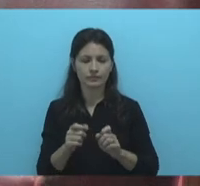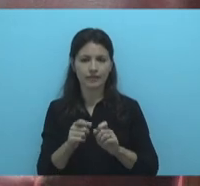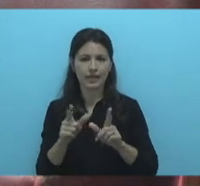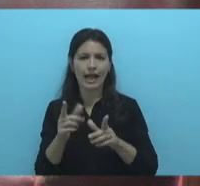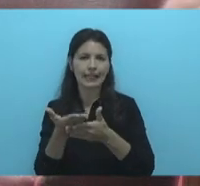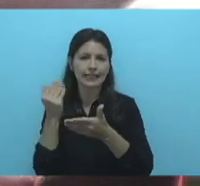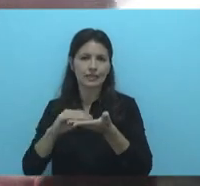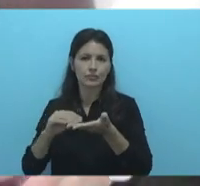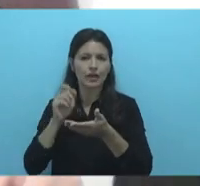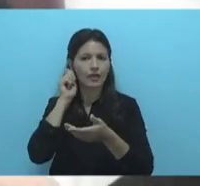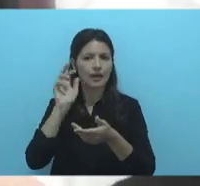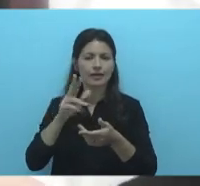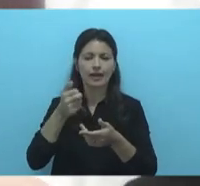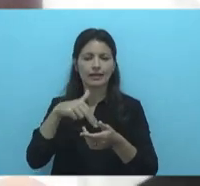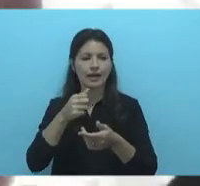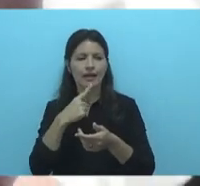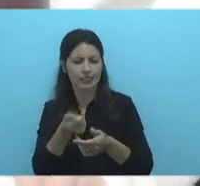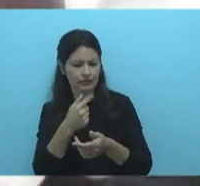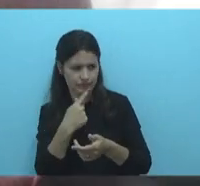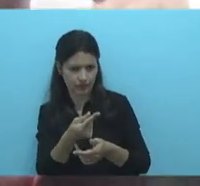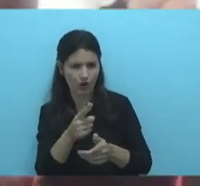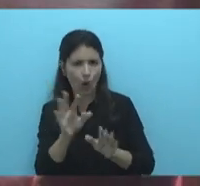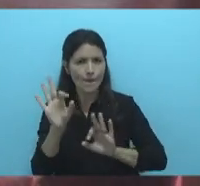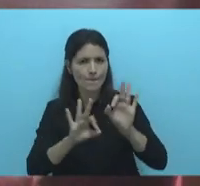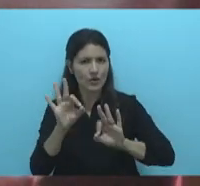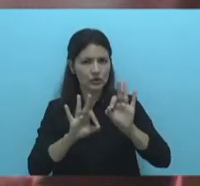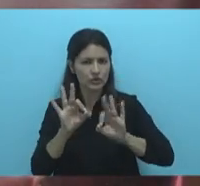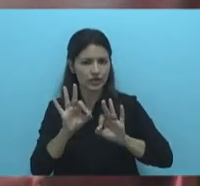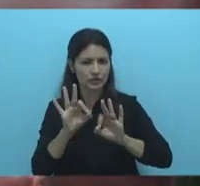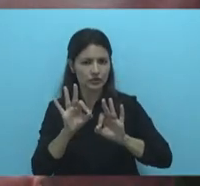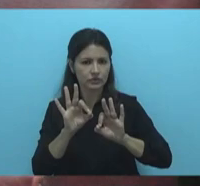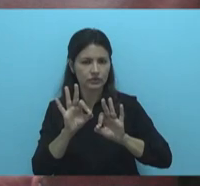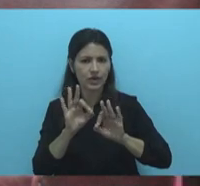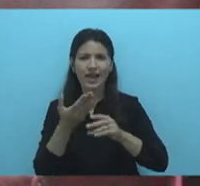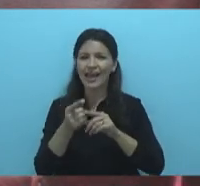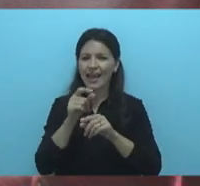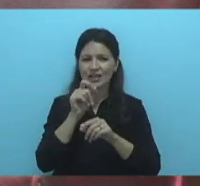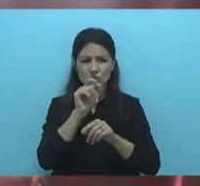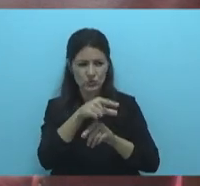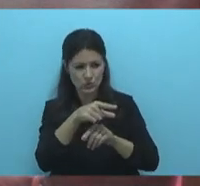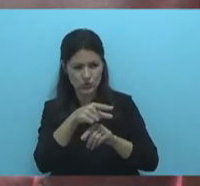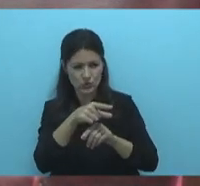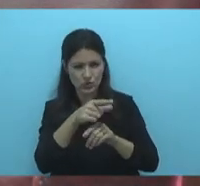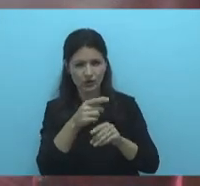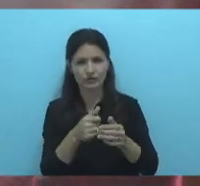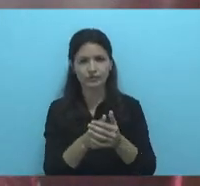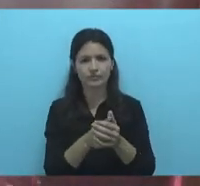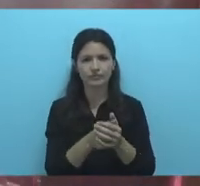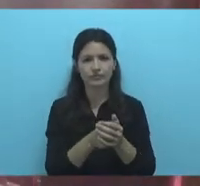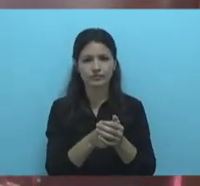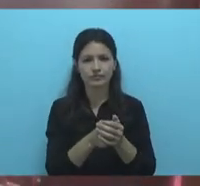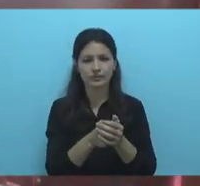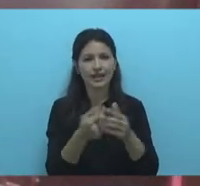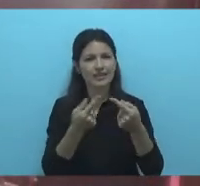referencia a la diputada Granata, que los proyectos, si bien ella había ingresado un proyecto anterior al mío,